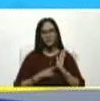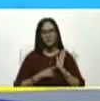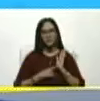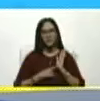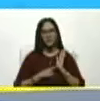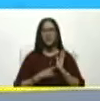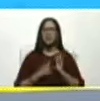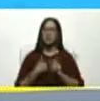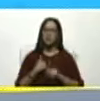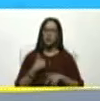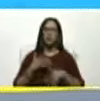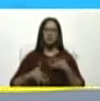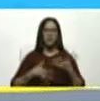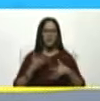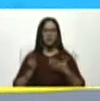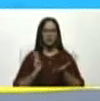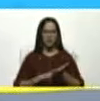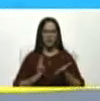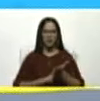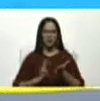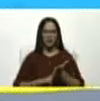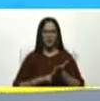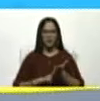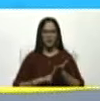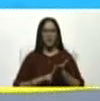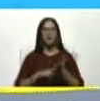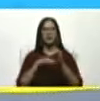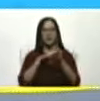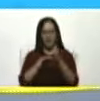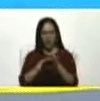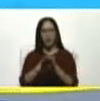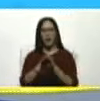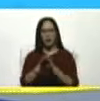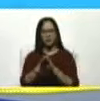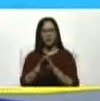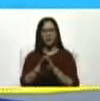Y yo siento de verdad que hemos avanzado